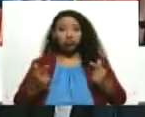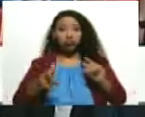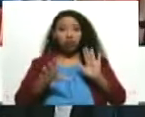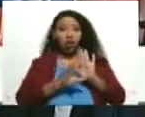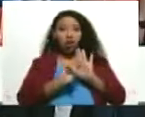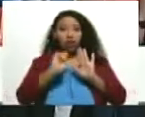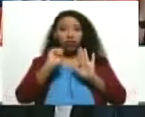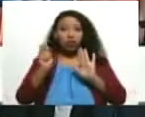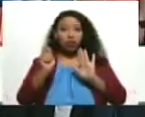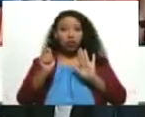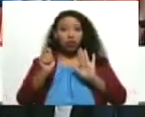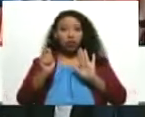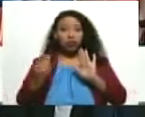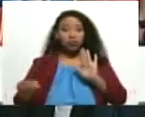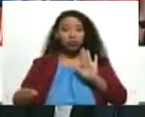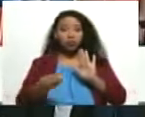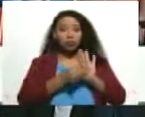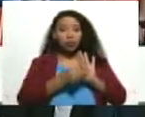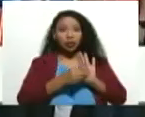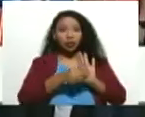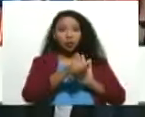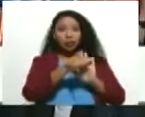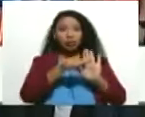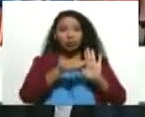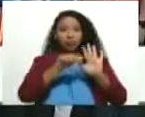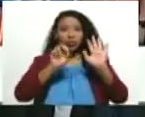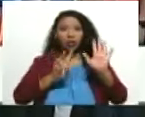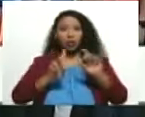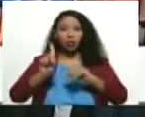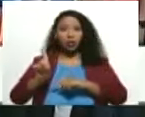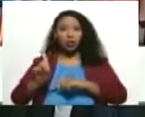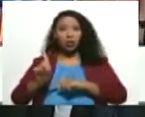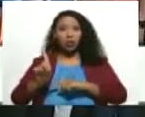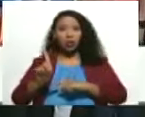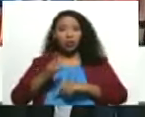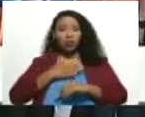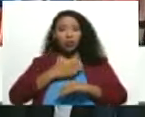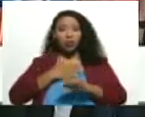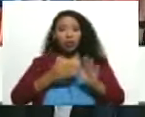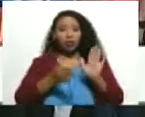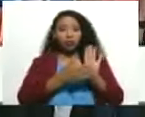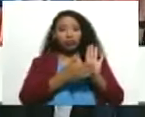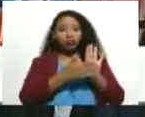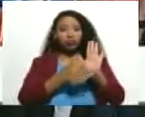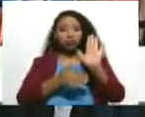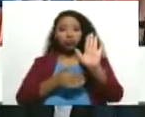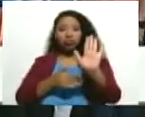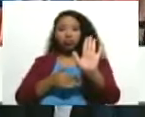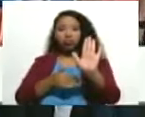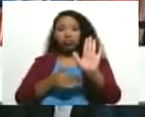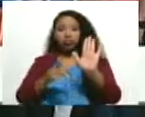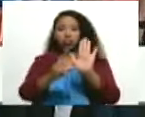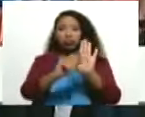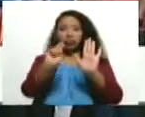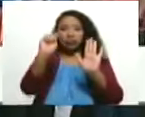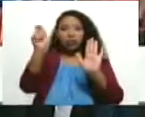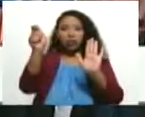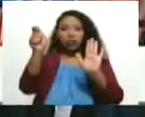constitucional establecida en el artículo 71 de nuestro libro de todos, de nuestro Popol Vuh,